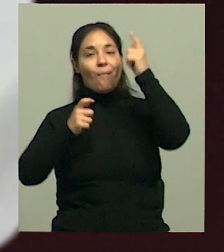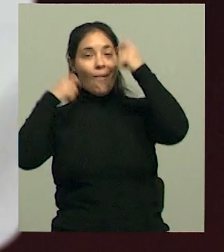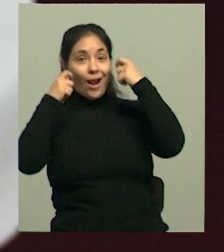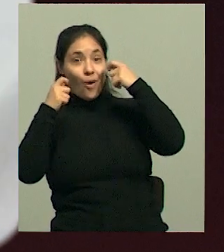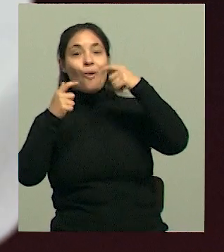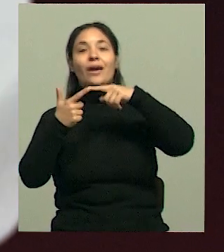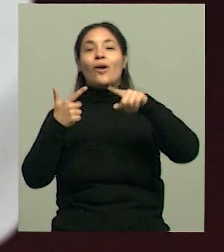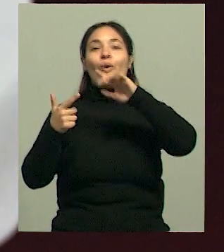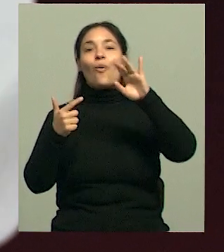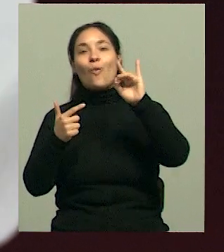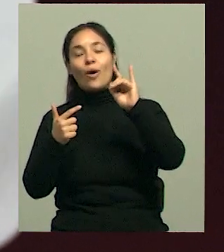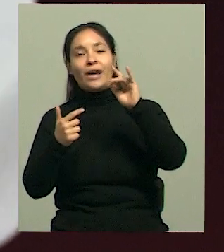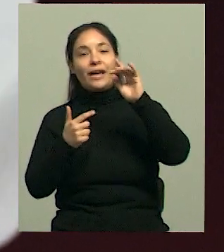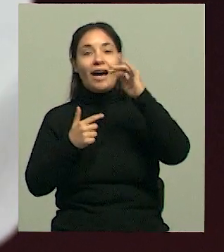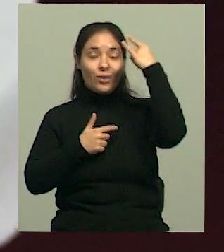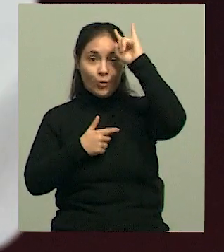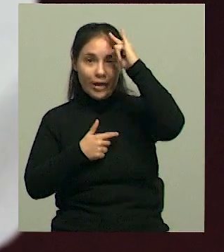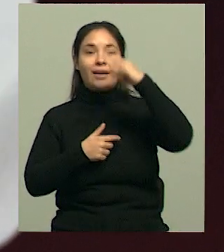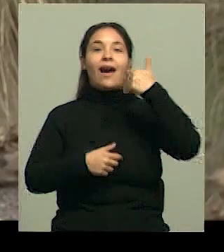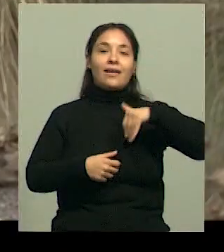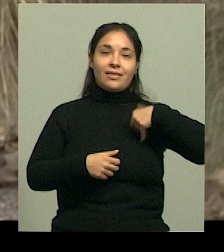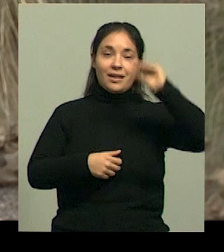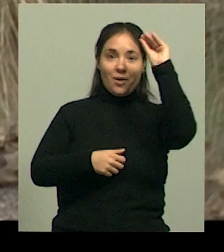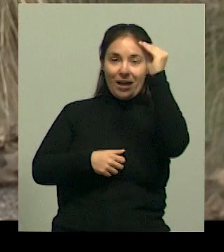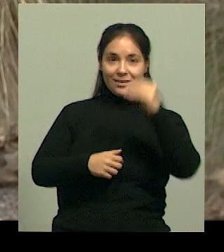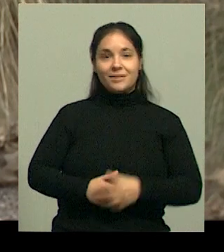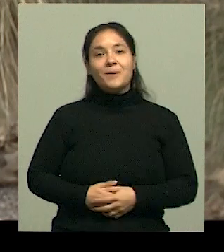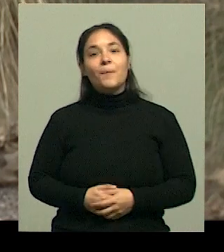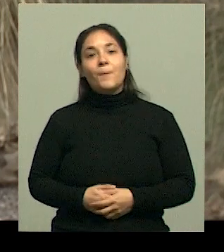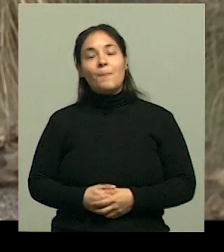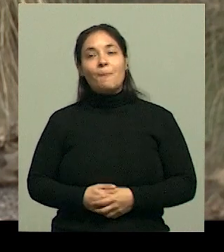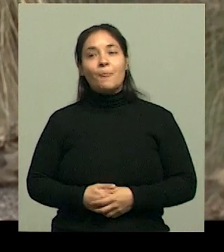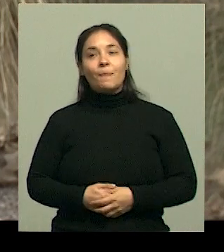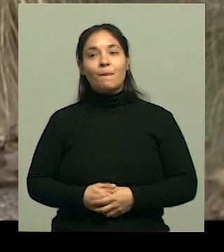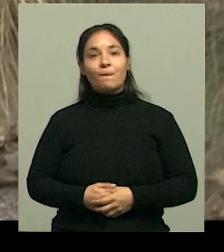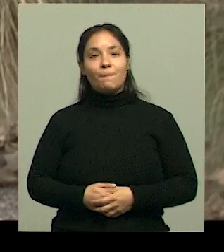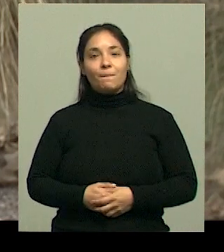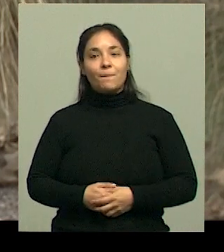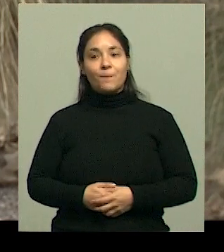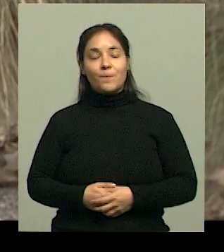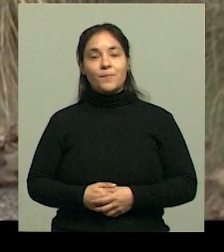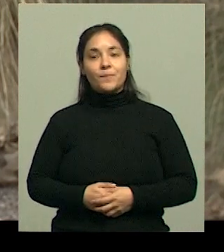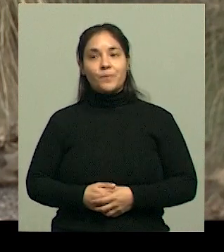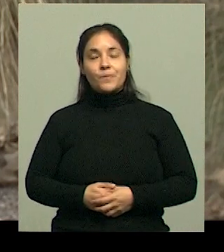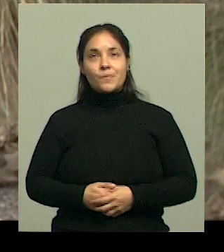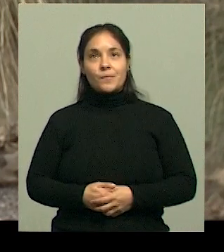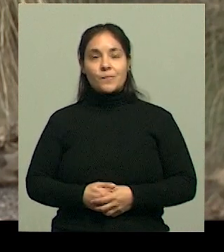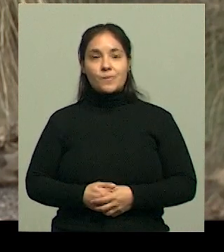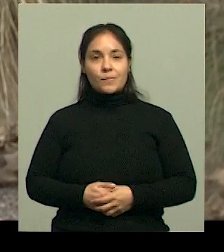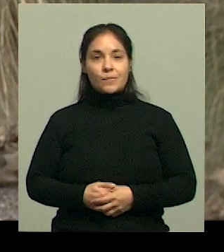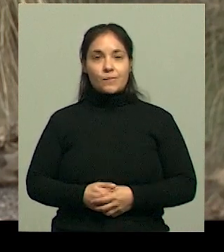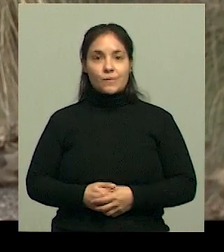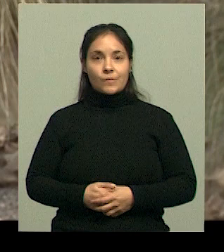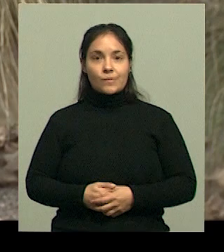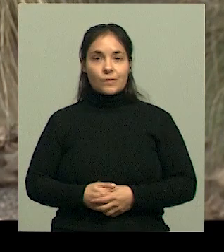lo diezmó. O sea, en los últimos 40 años es justamente que también se podría decir que un aporte también los hacen